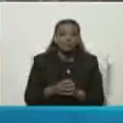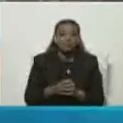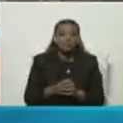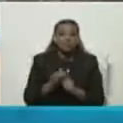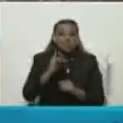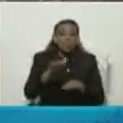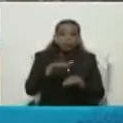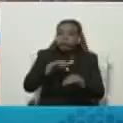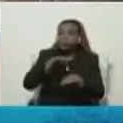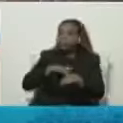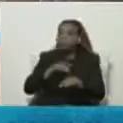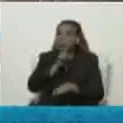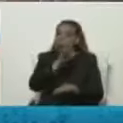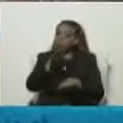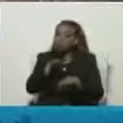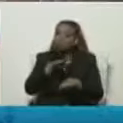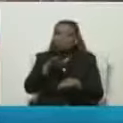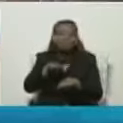Irreversible.